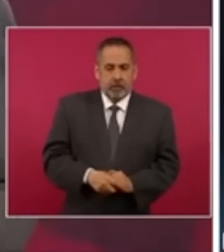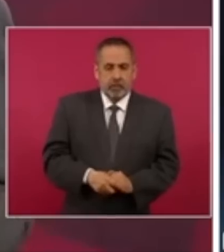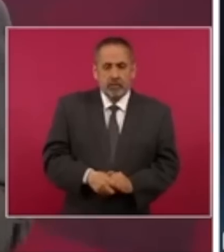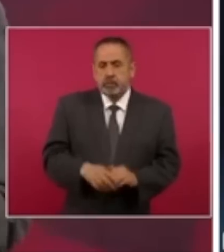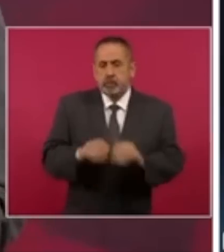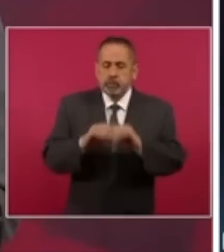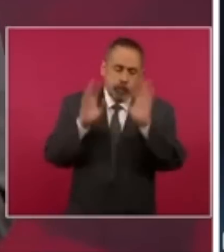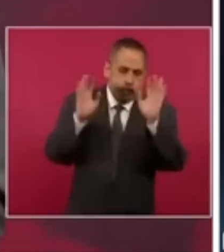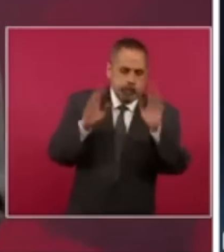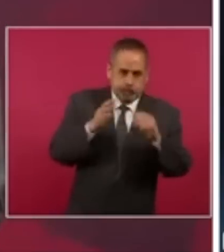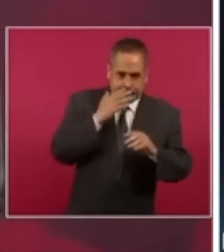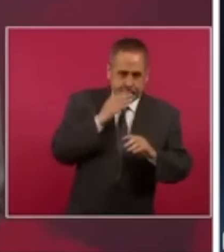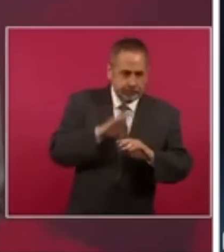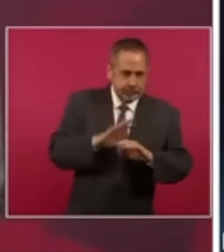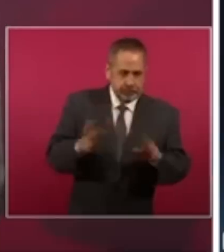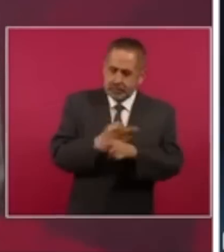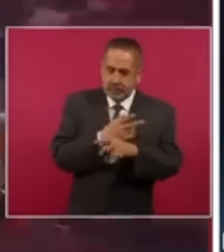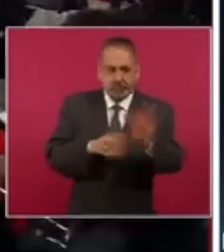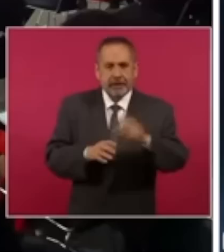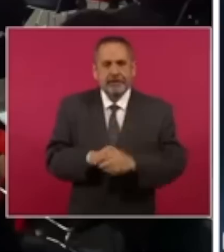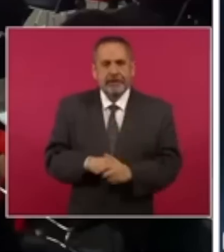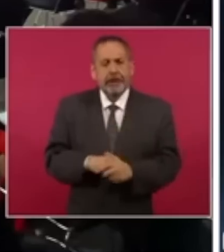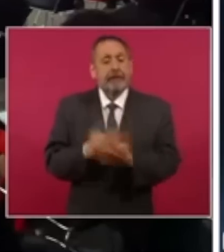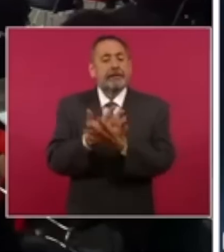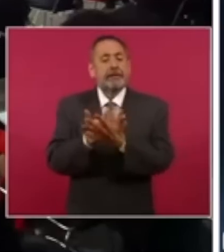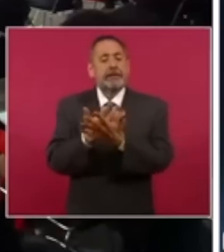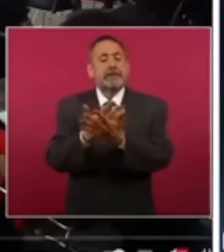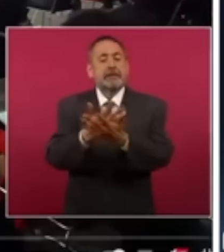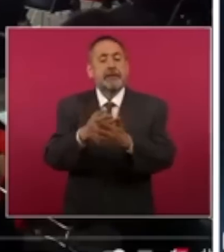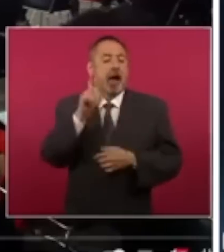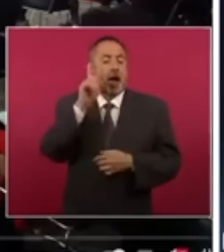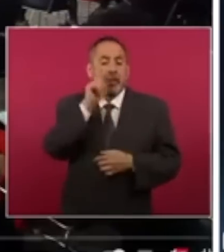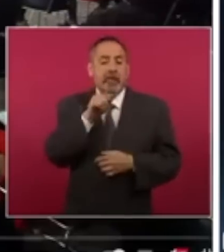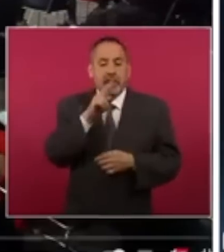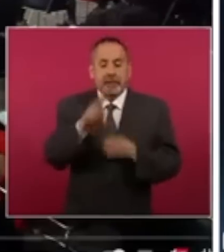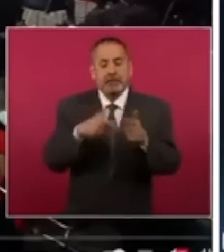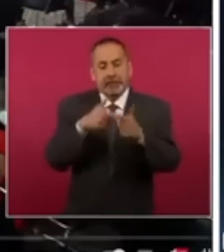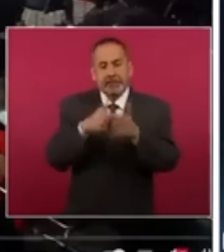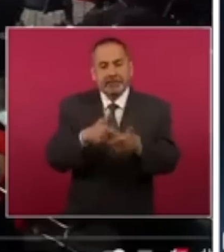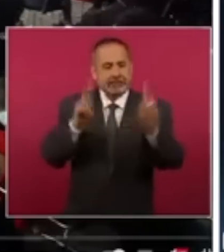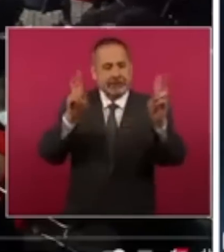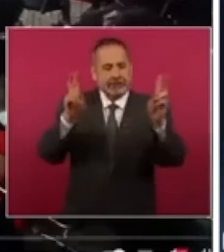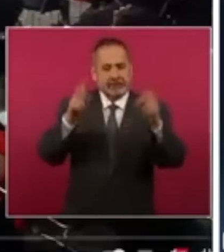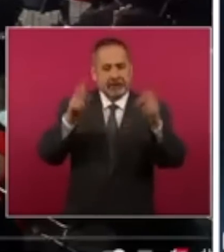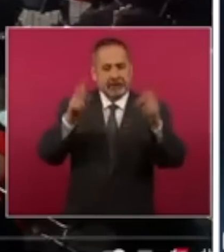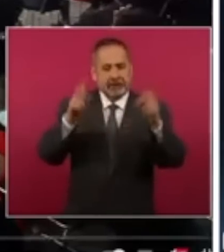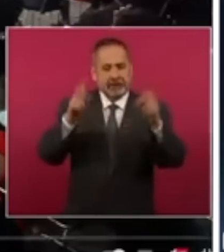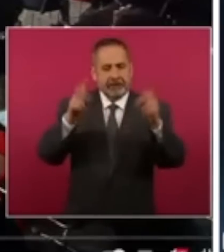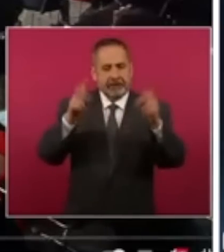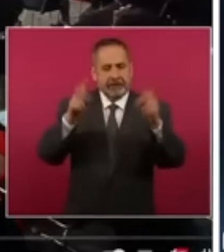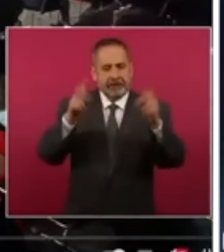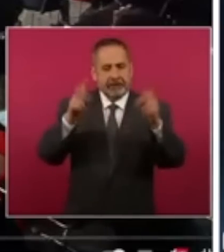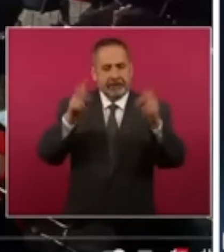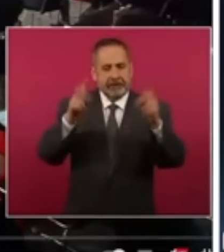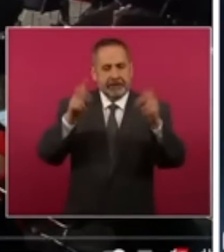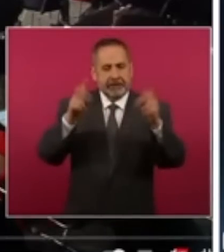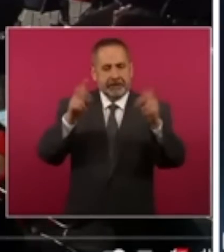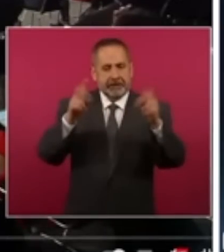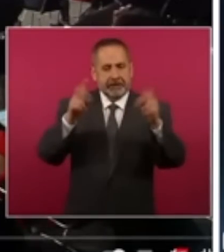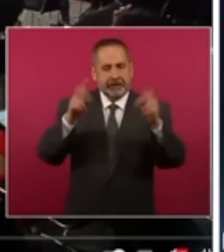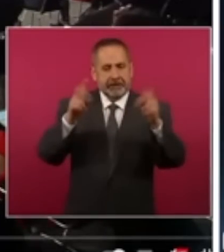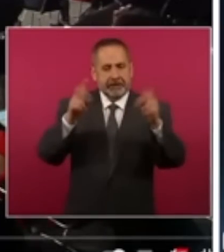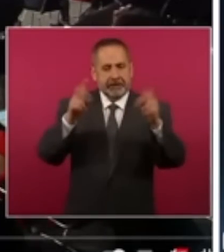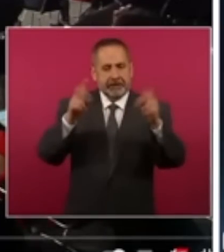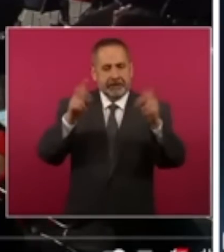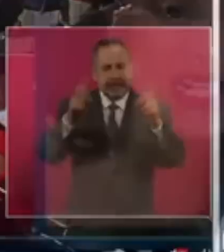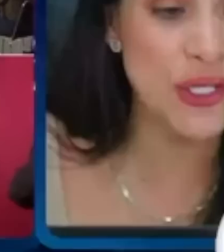bueno, pero ya. Vamos a esperar porque mañana vamos a seguir con el tema. y todo. Bueno, pues ahí está